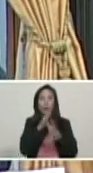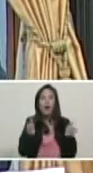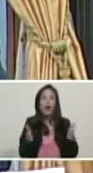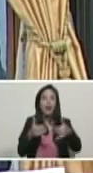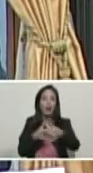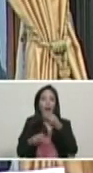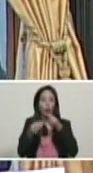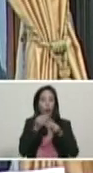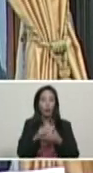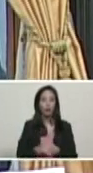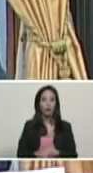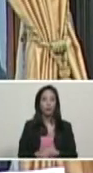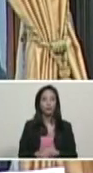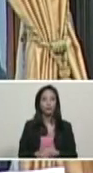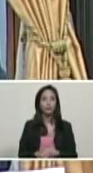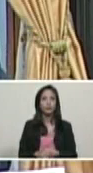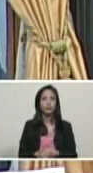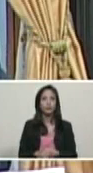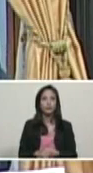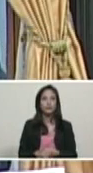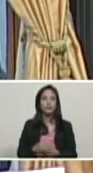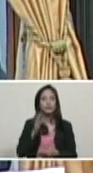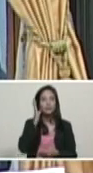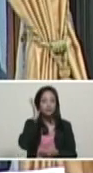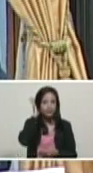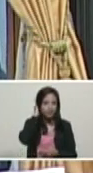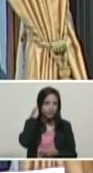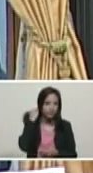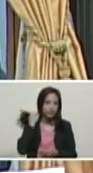atención, a los comités